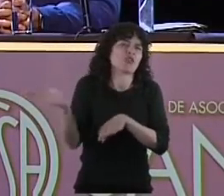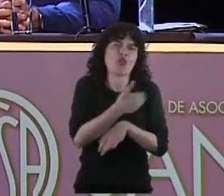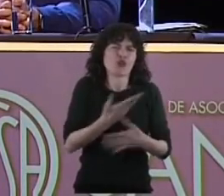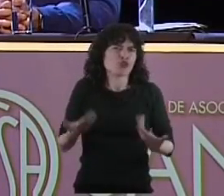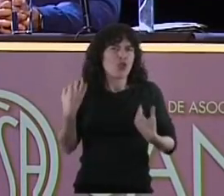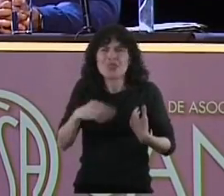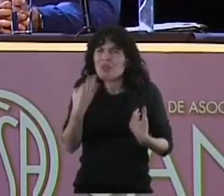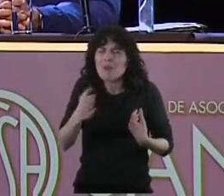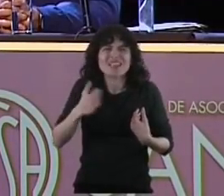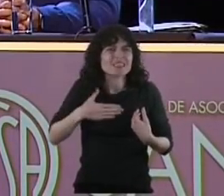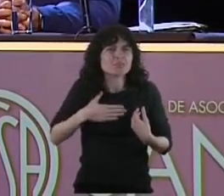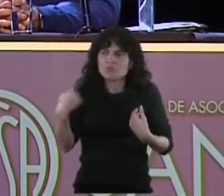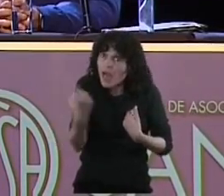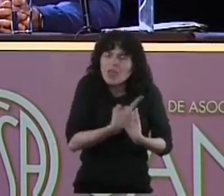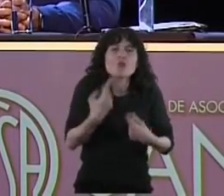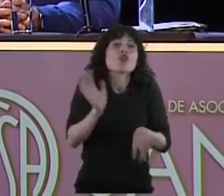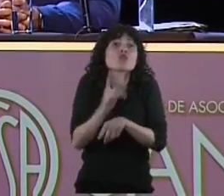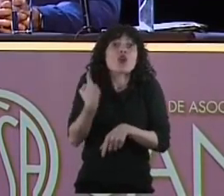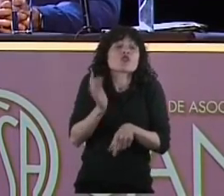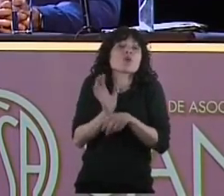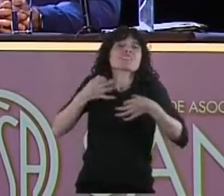Porque somos sobrevivientes de una pandemia.